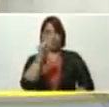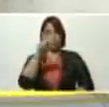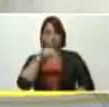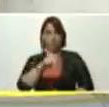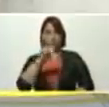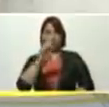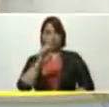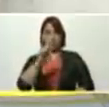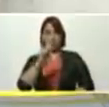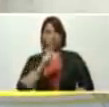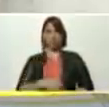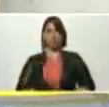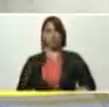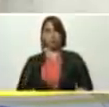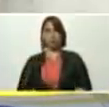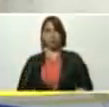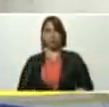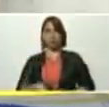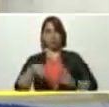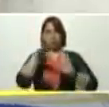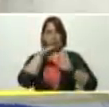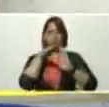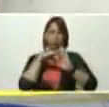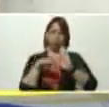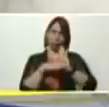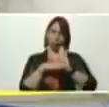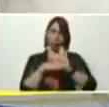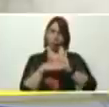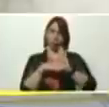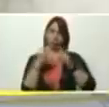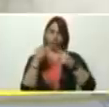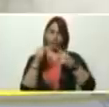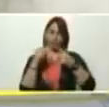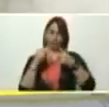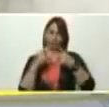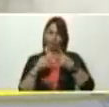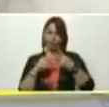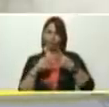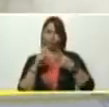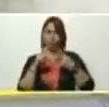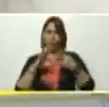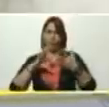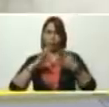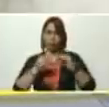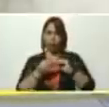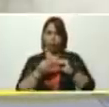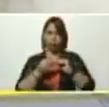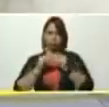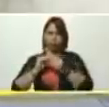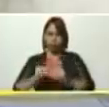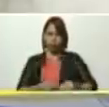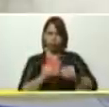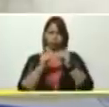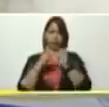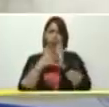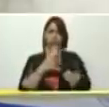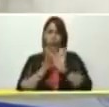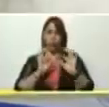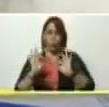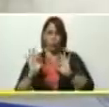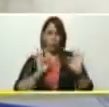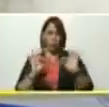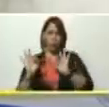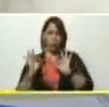actualización, de las prioridades, de adecuación de los detalles de